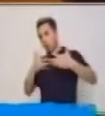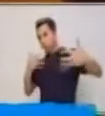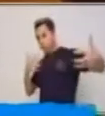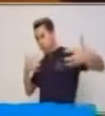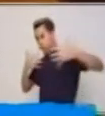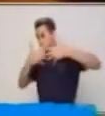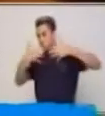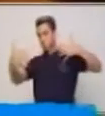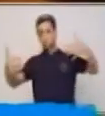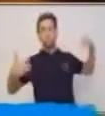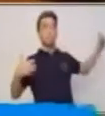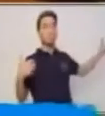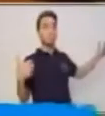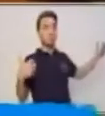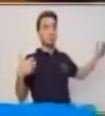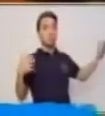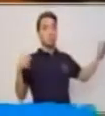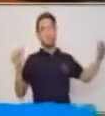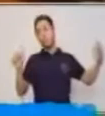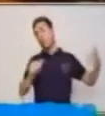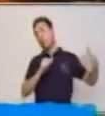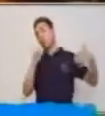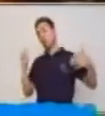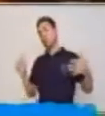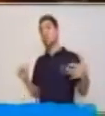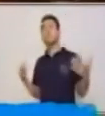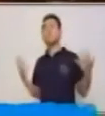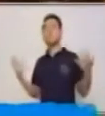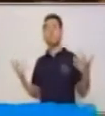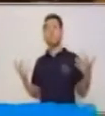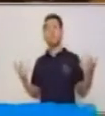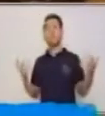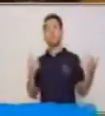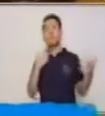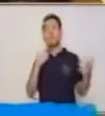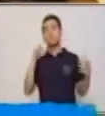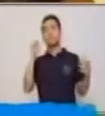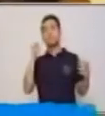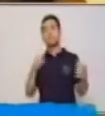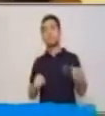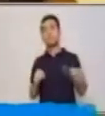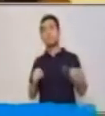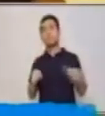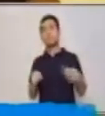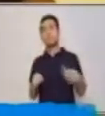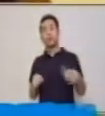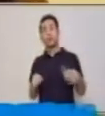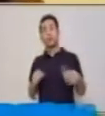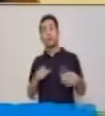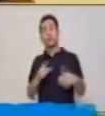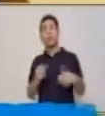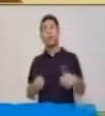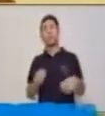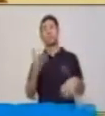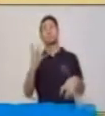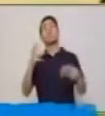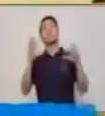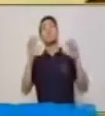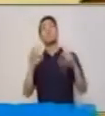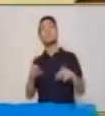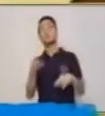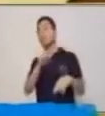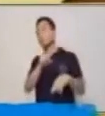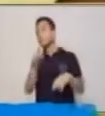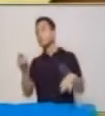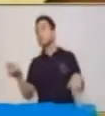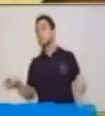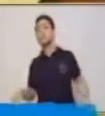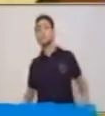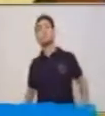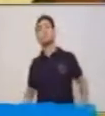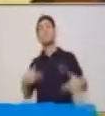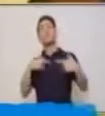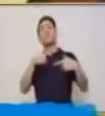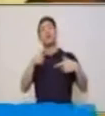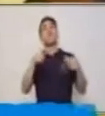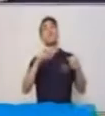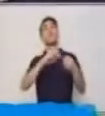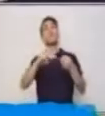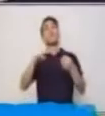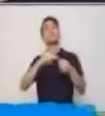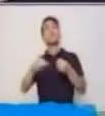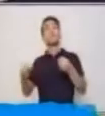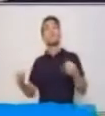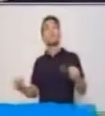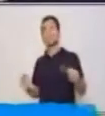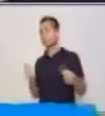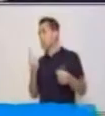Y otro dato importante que podemos tomar en cuenta es cuántas personas viven en cada municipio para